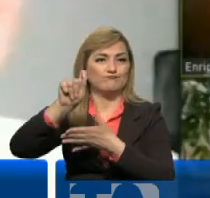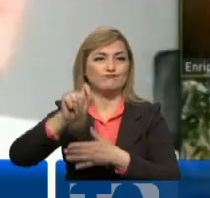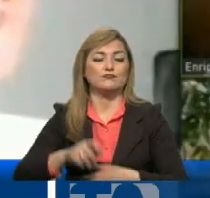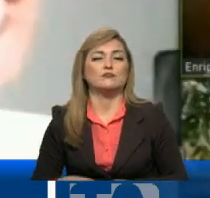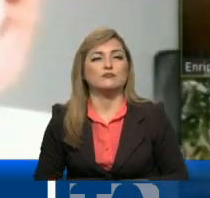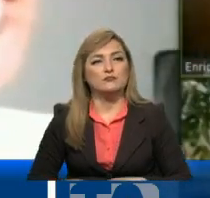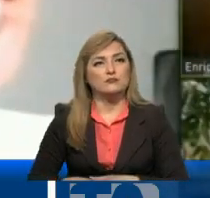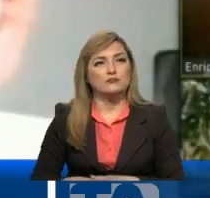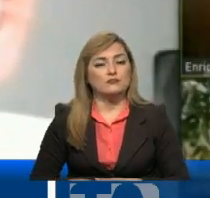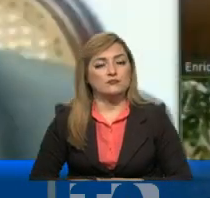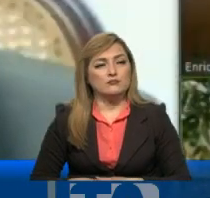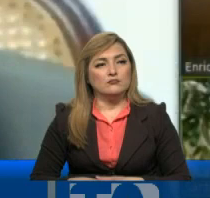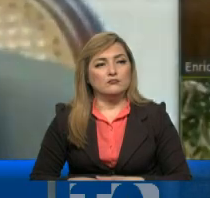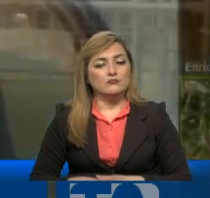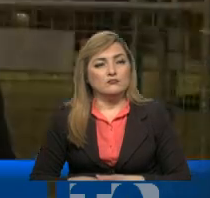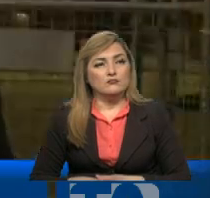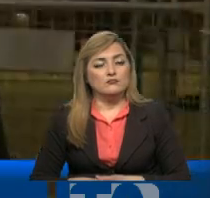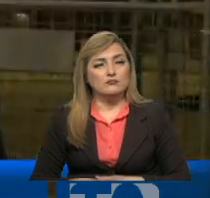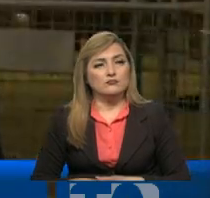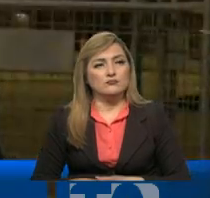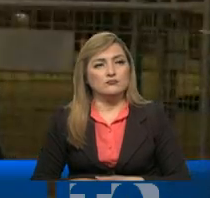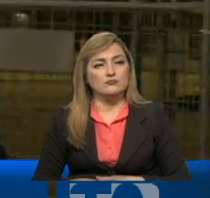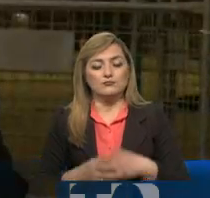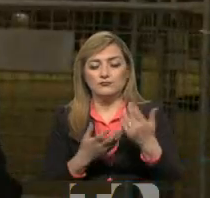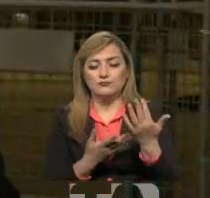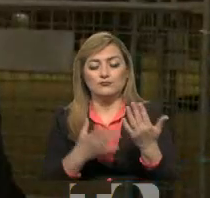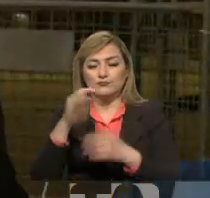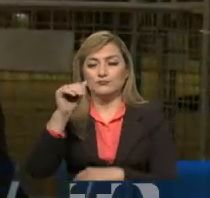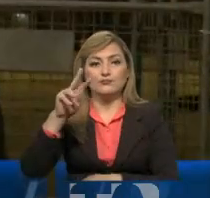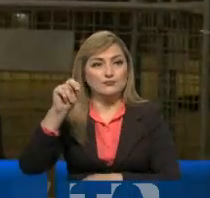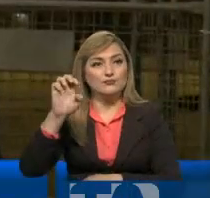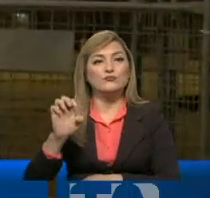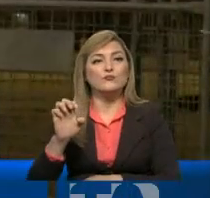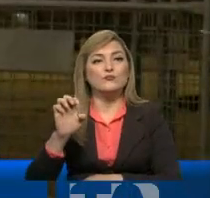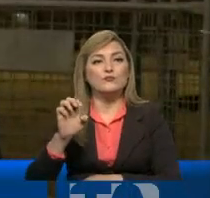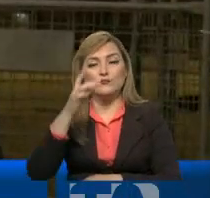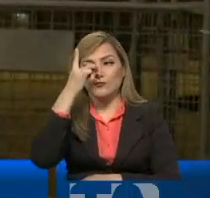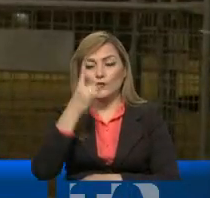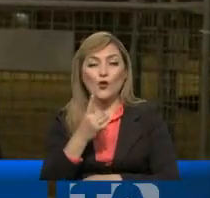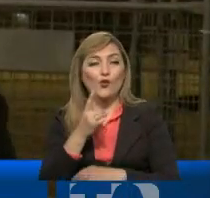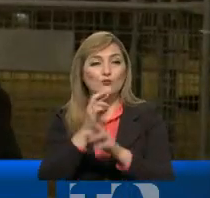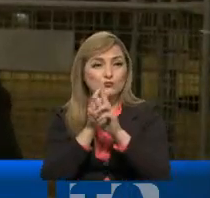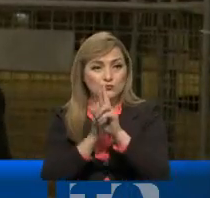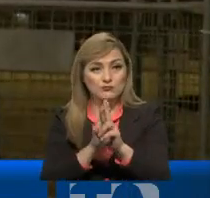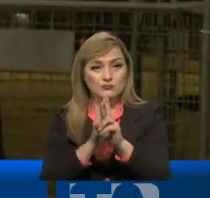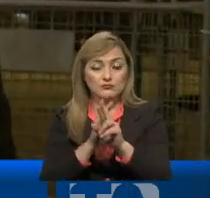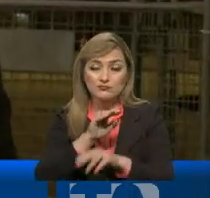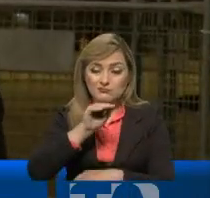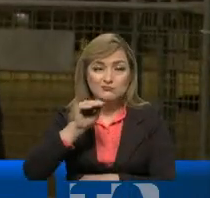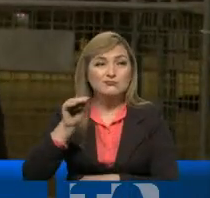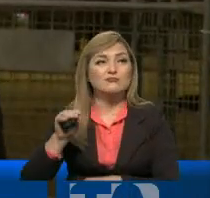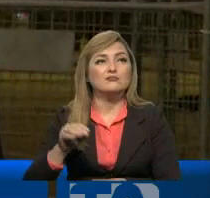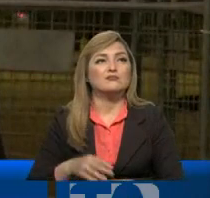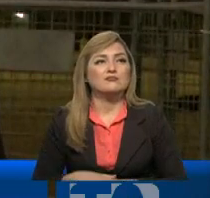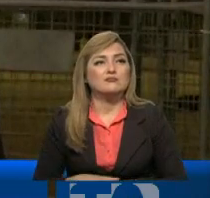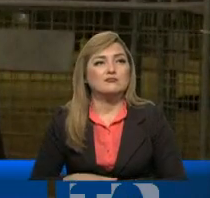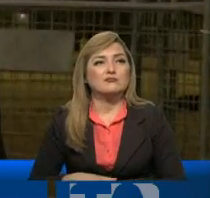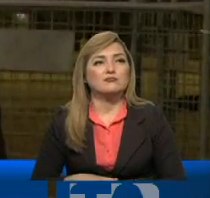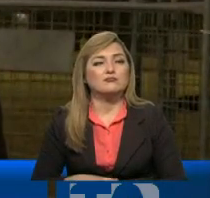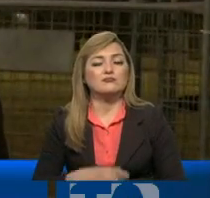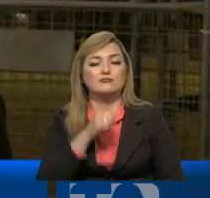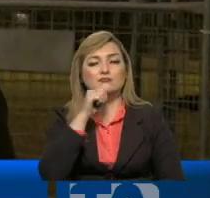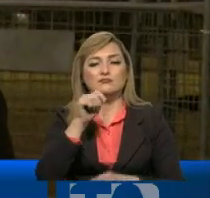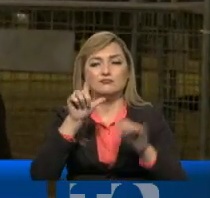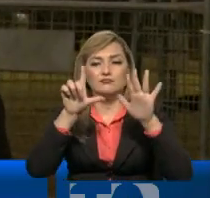todavía estamos esperando que el Consejo Nacional Electoral ya defina los resultados y sean notificados, ya que únicamente